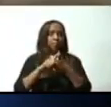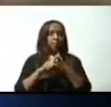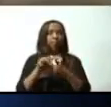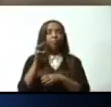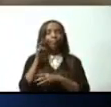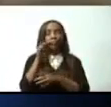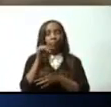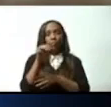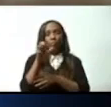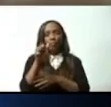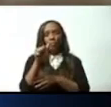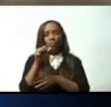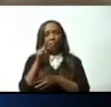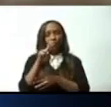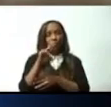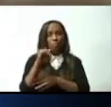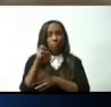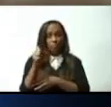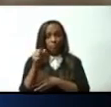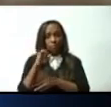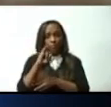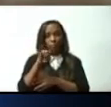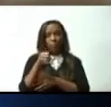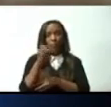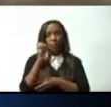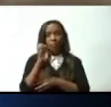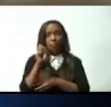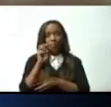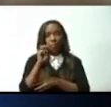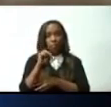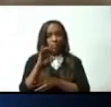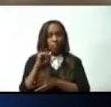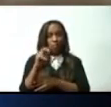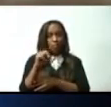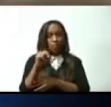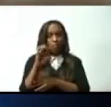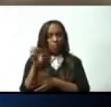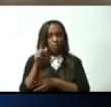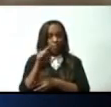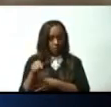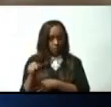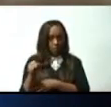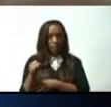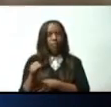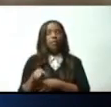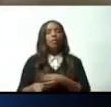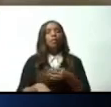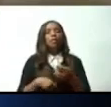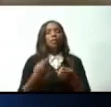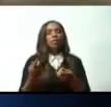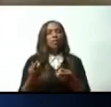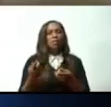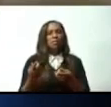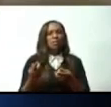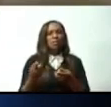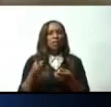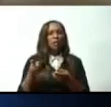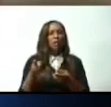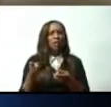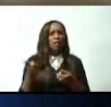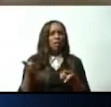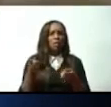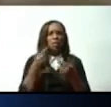hoy, ante la 52 Asamblea, se está pretendiendo decir a través de